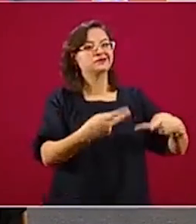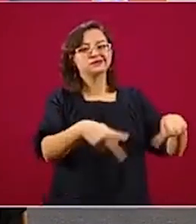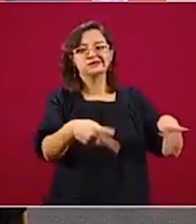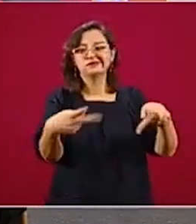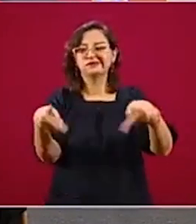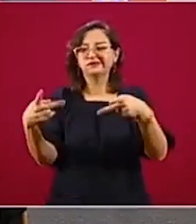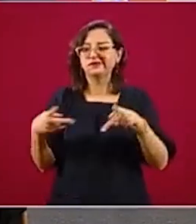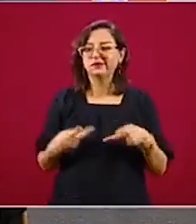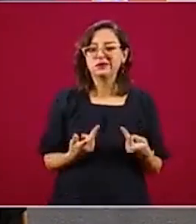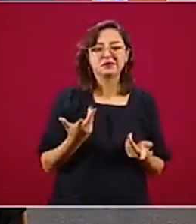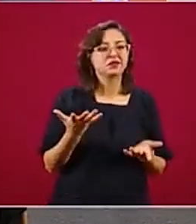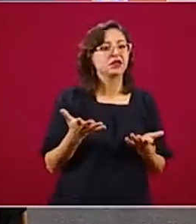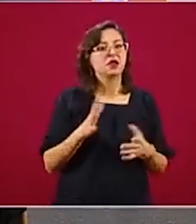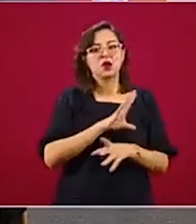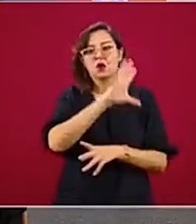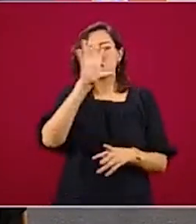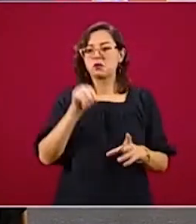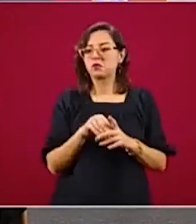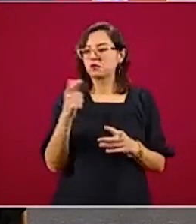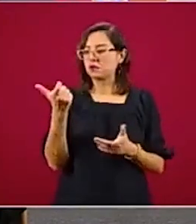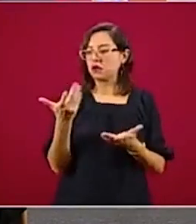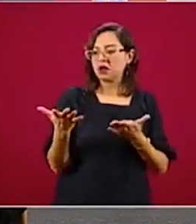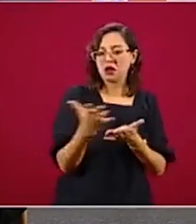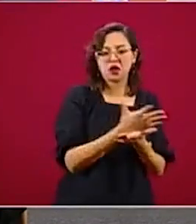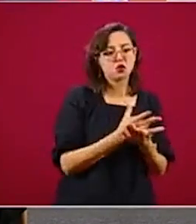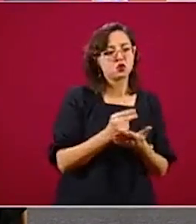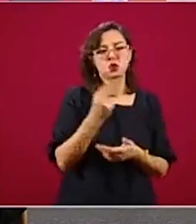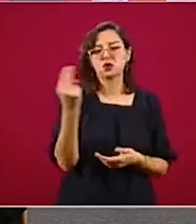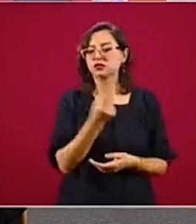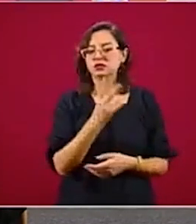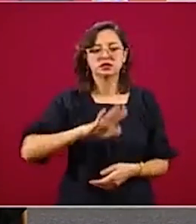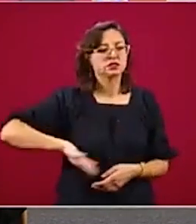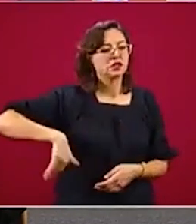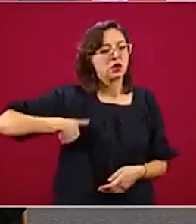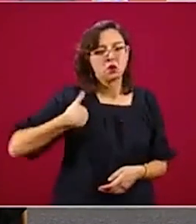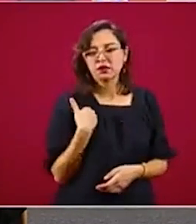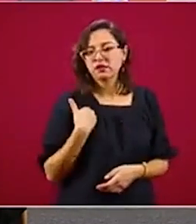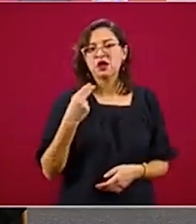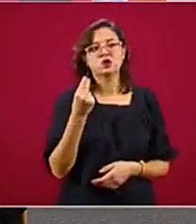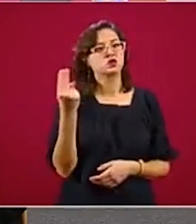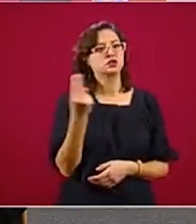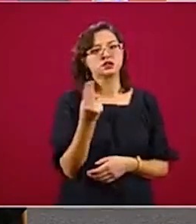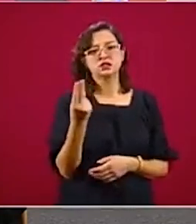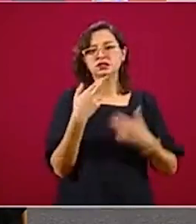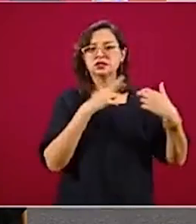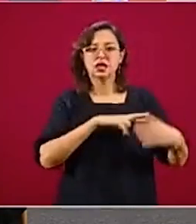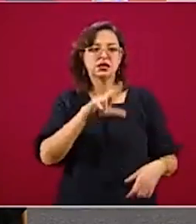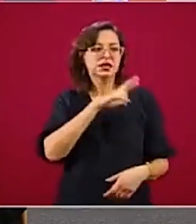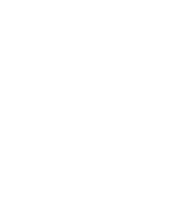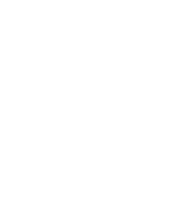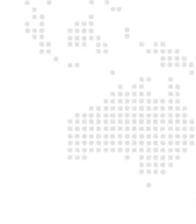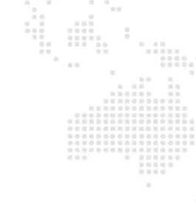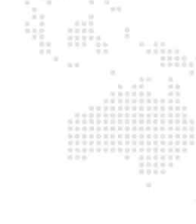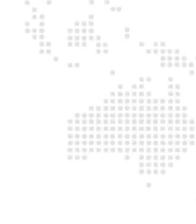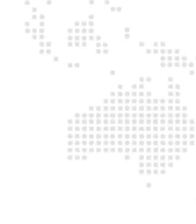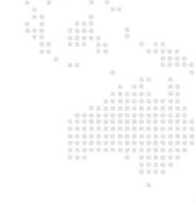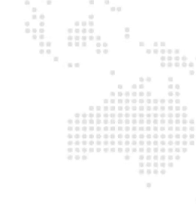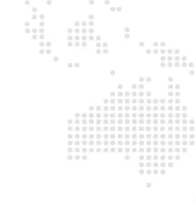vender no hay depósitos no hay almacenamiento no hay absolutamente nada